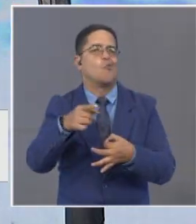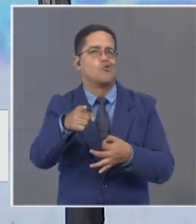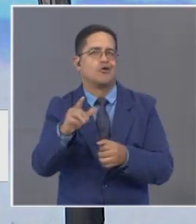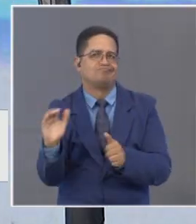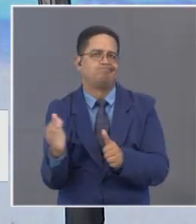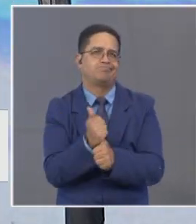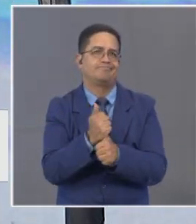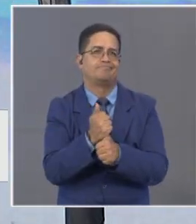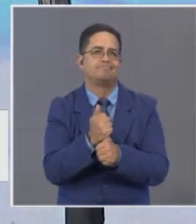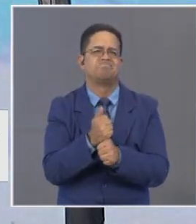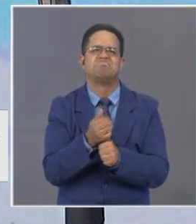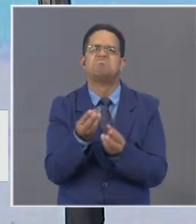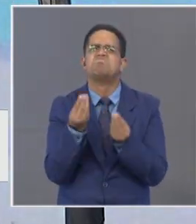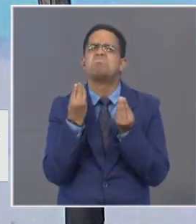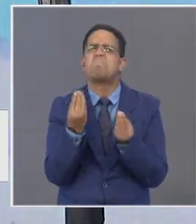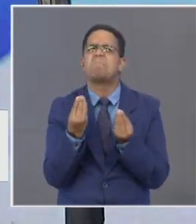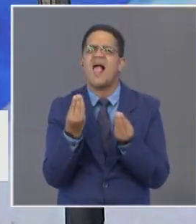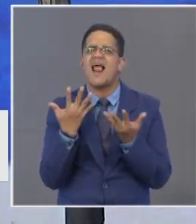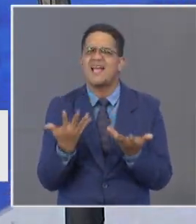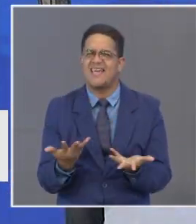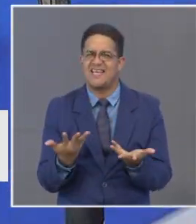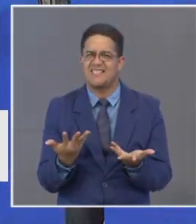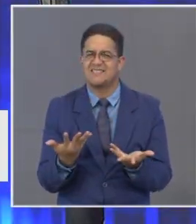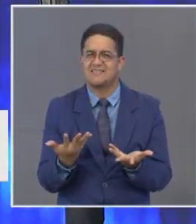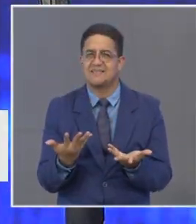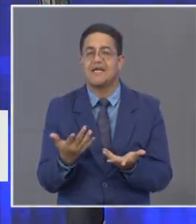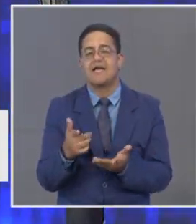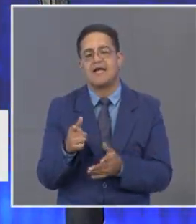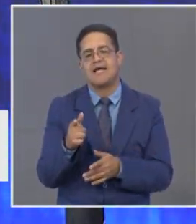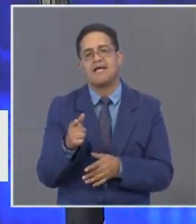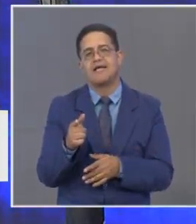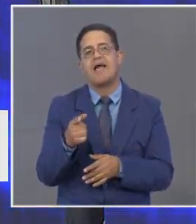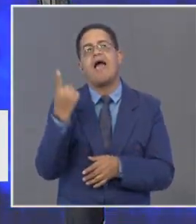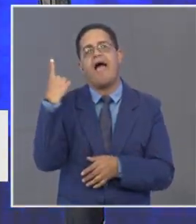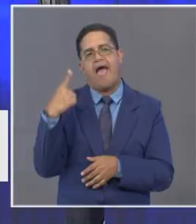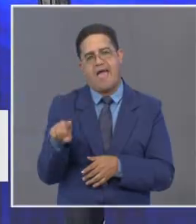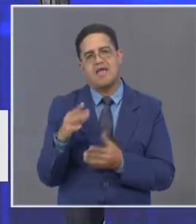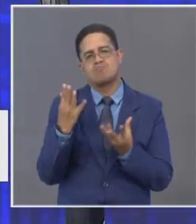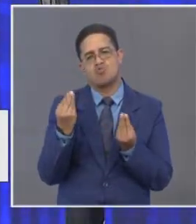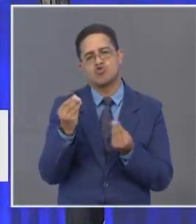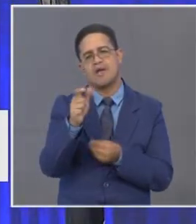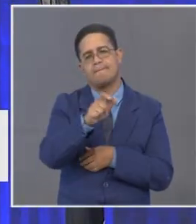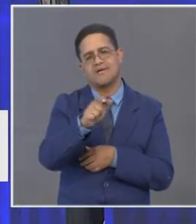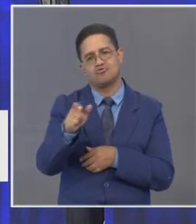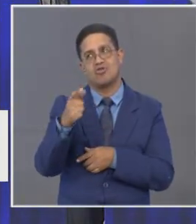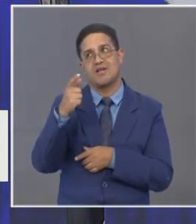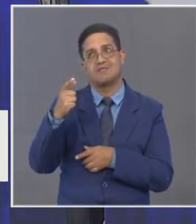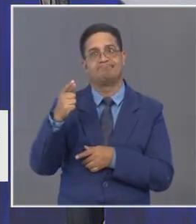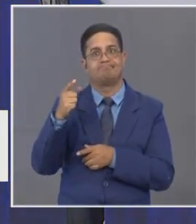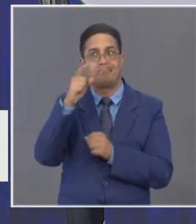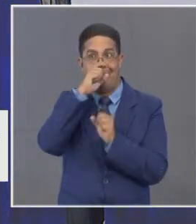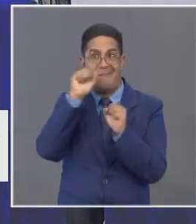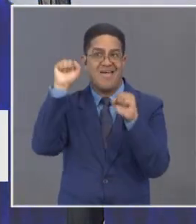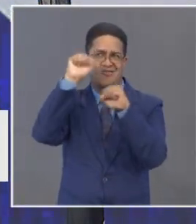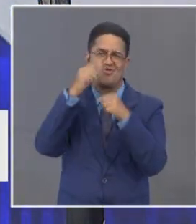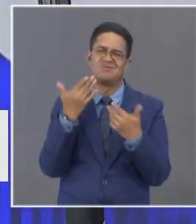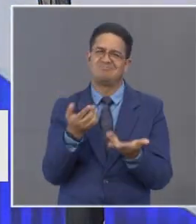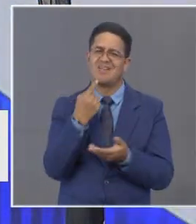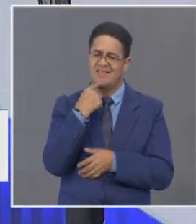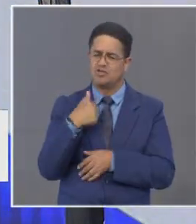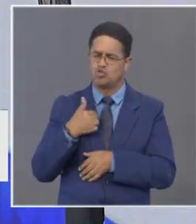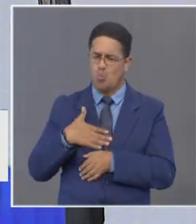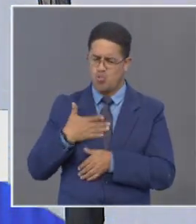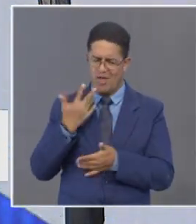diagnóstico. ¿Para qué es importante? Porque mucha gente, y entiendo, hay muchas generaciones mayores que la mía que va a decir, pues bueno, si yo puedo